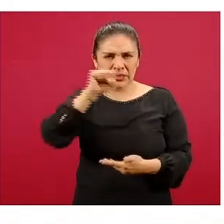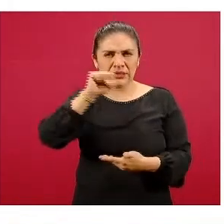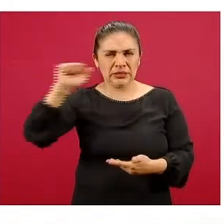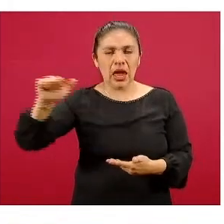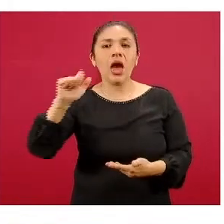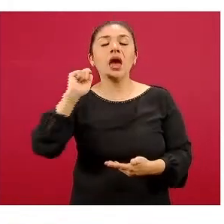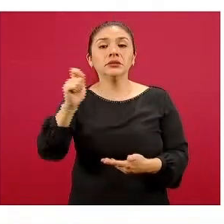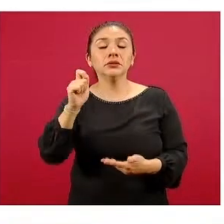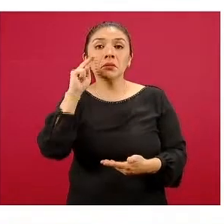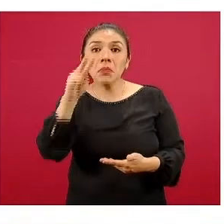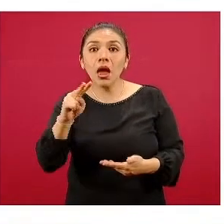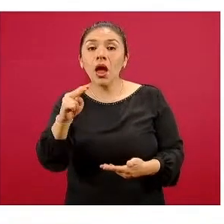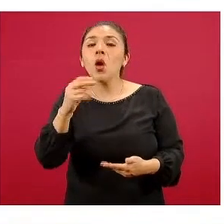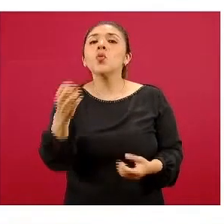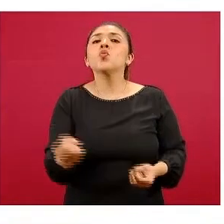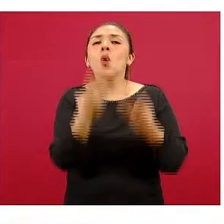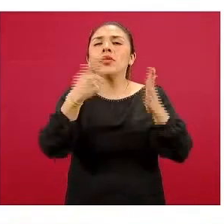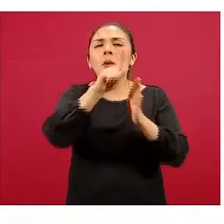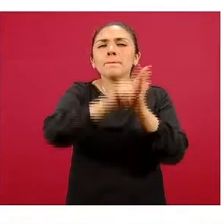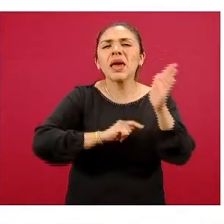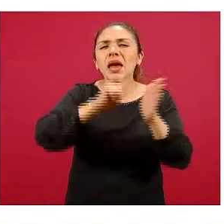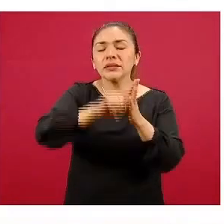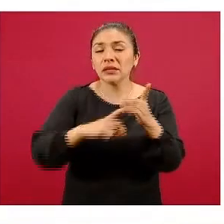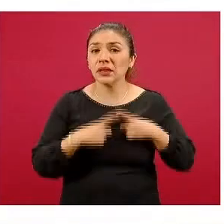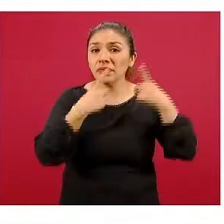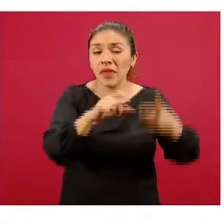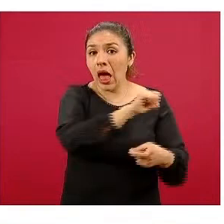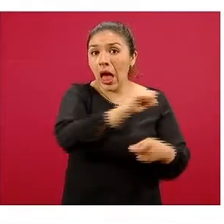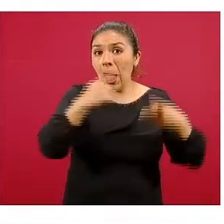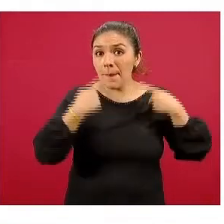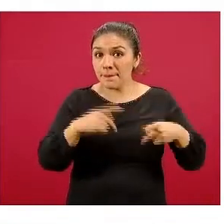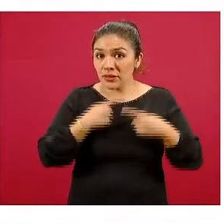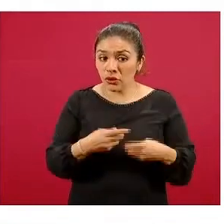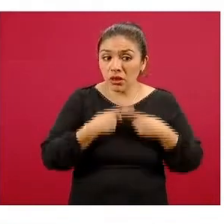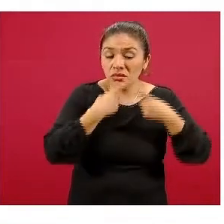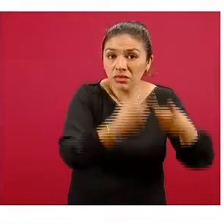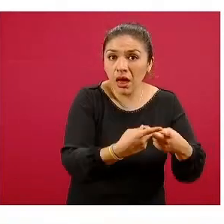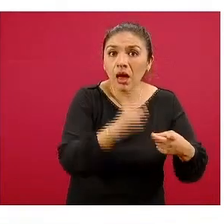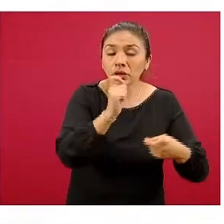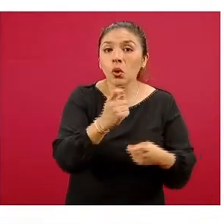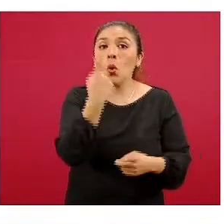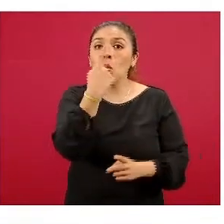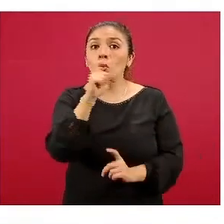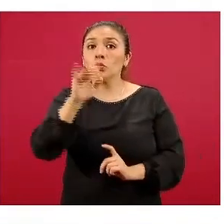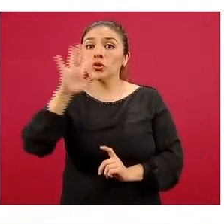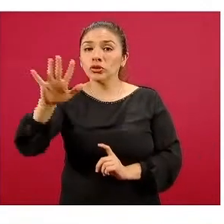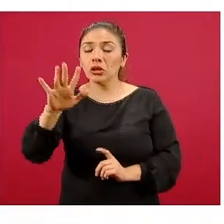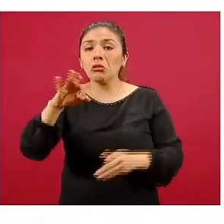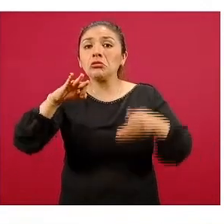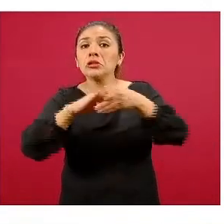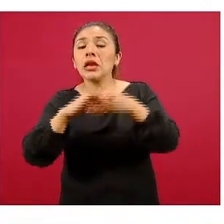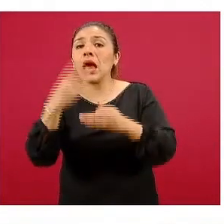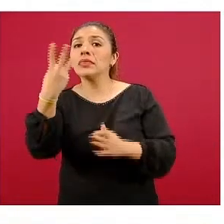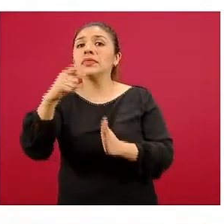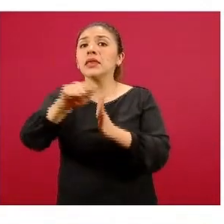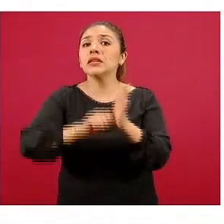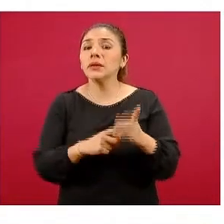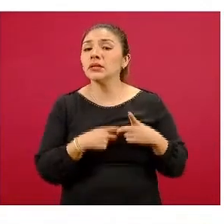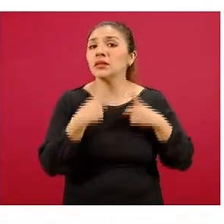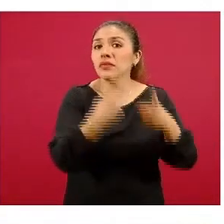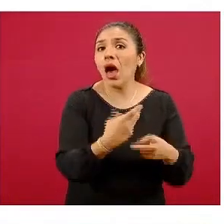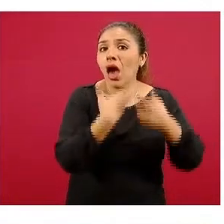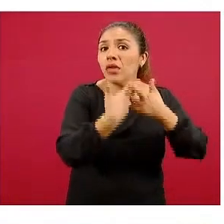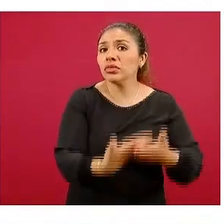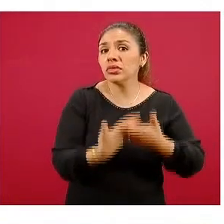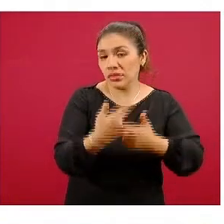es que el número de meses que se le entrega a las personas se incrementó de 1.5 a casi 3 meses.